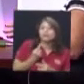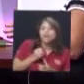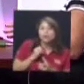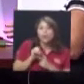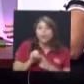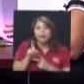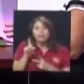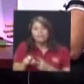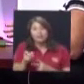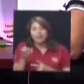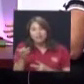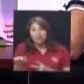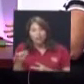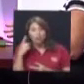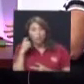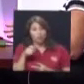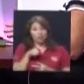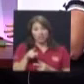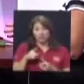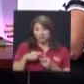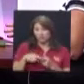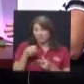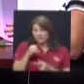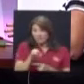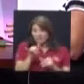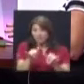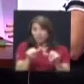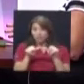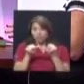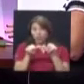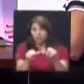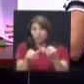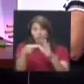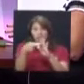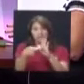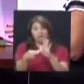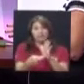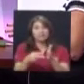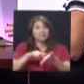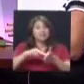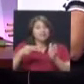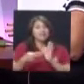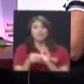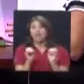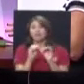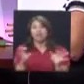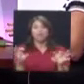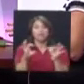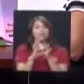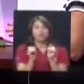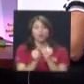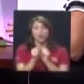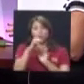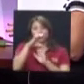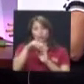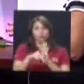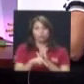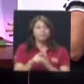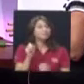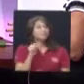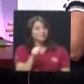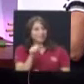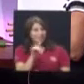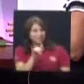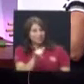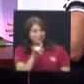inconstitucional exactamente si es de nuevo ponerle unas capacidades absolutamente diferentes en